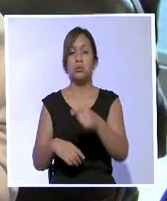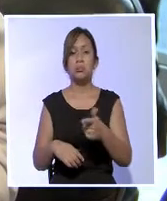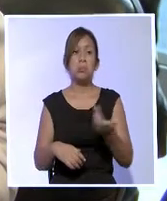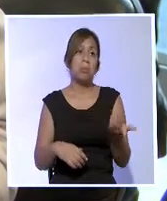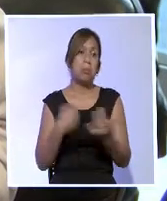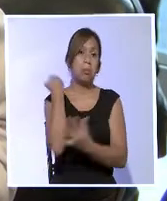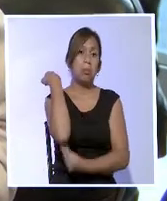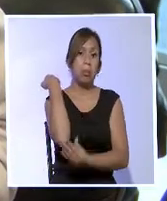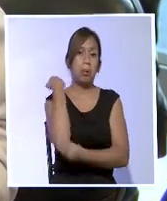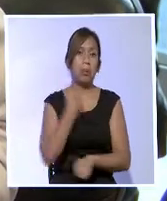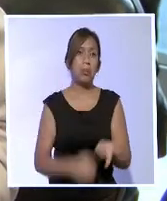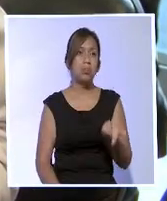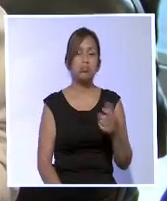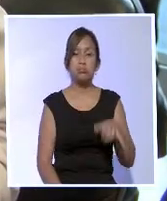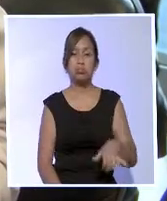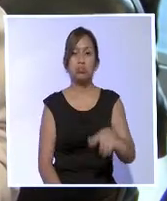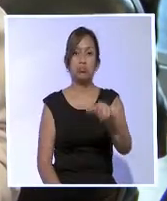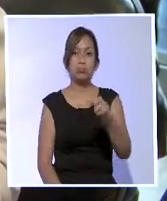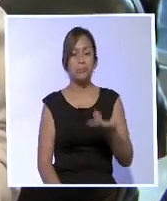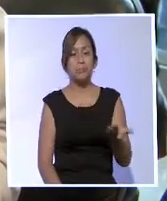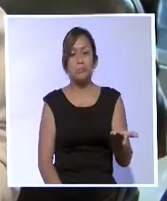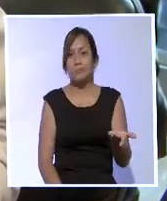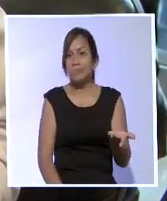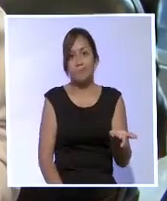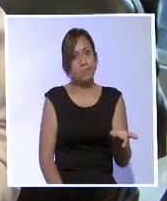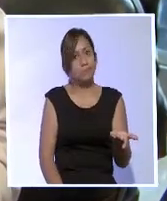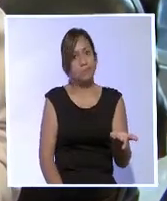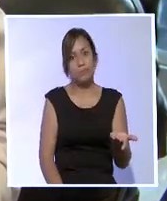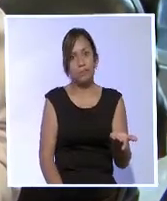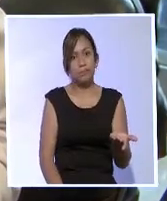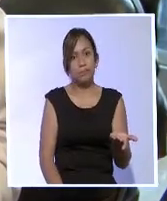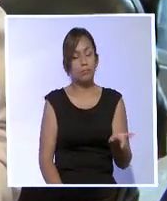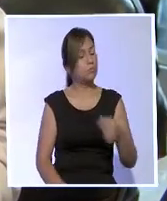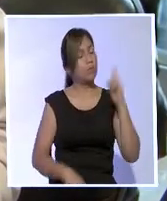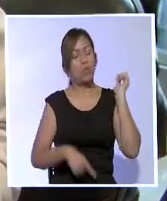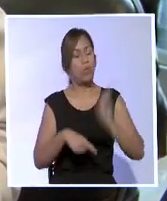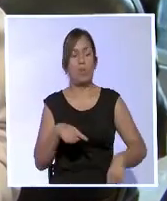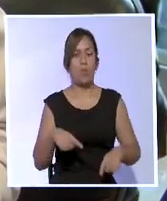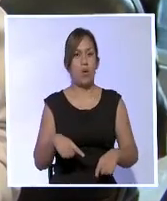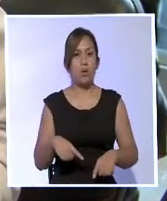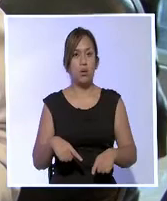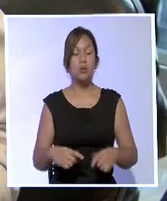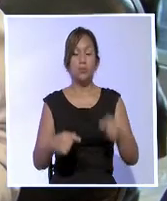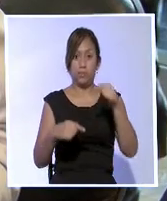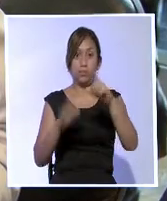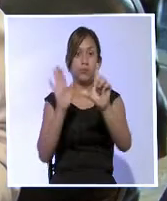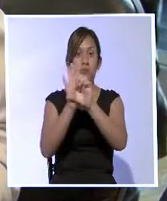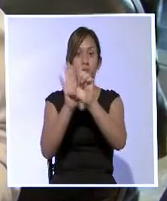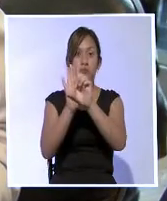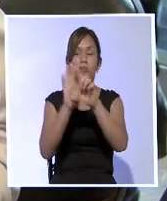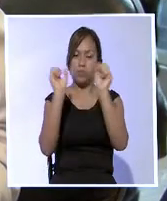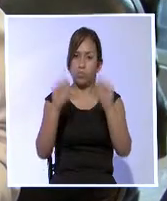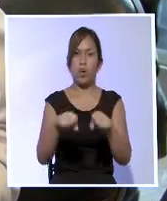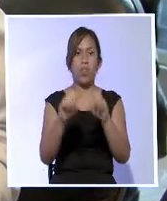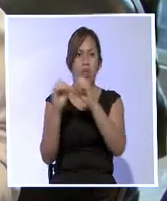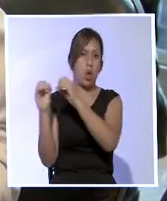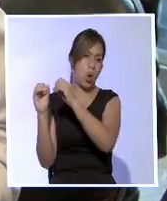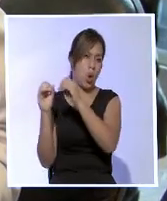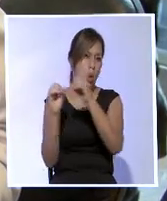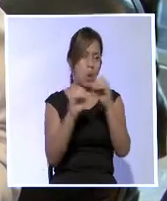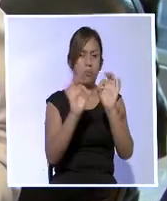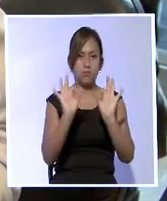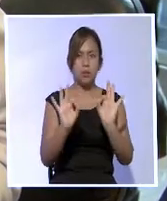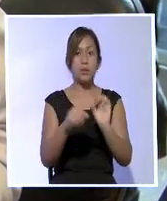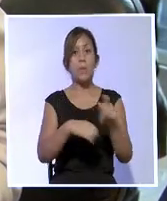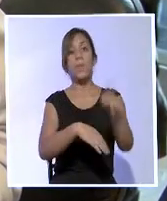siguen con una con unos ingresos de subsistencia y eso no puede ser con esta ley van a poder organizar se van a poder